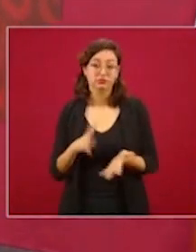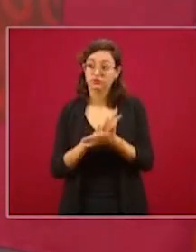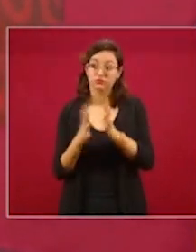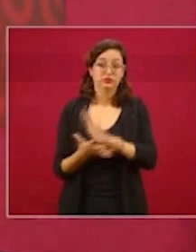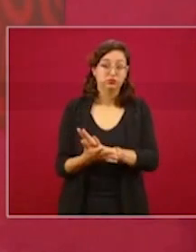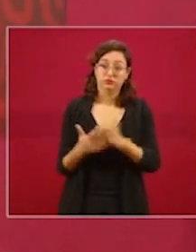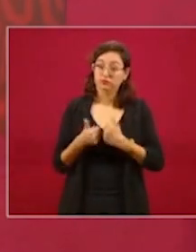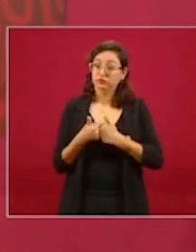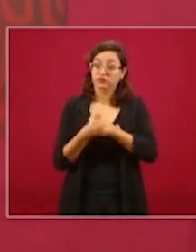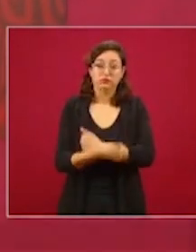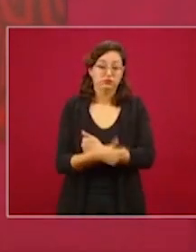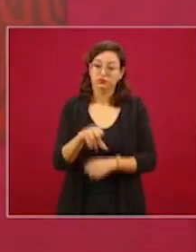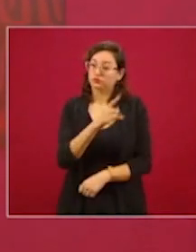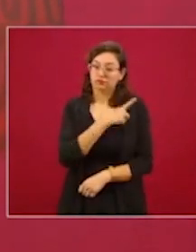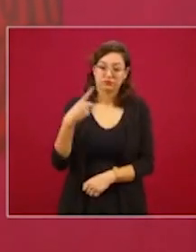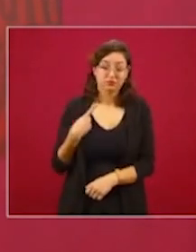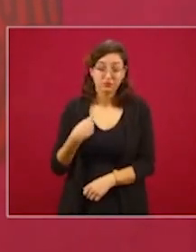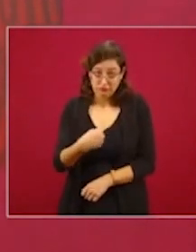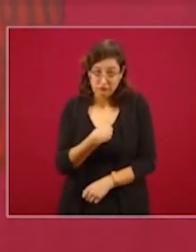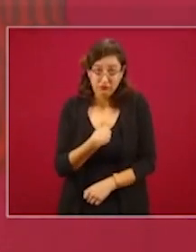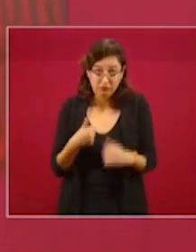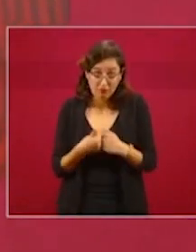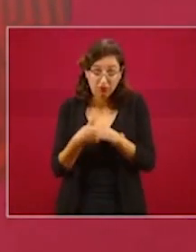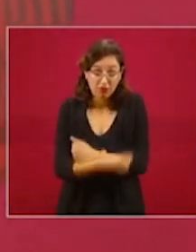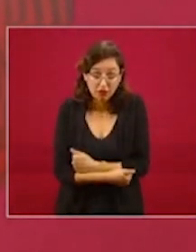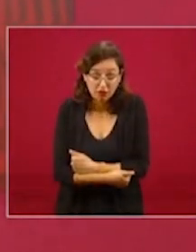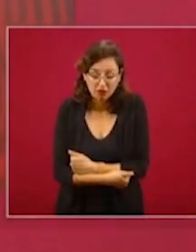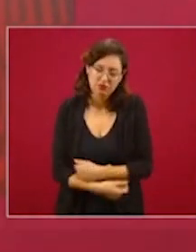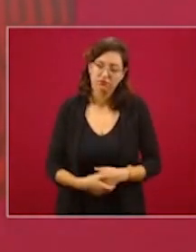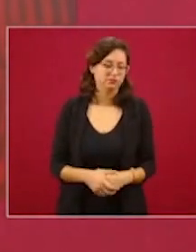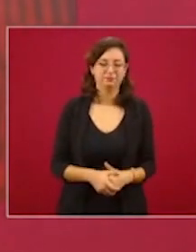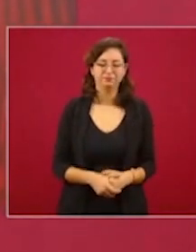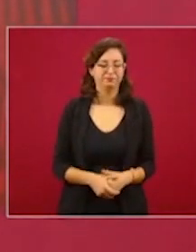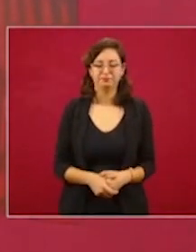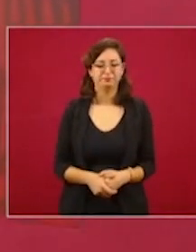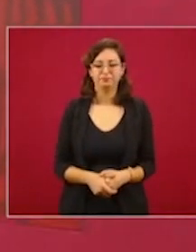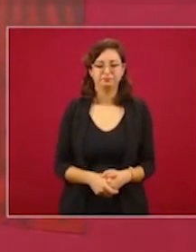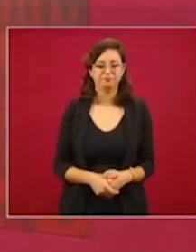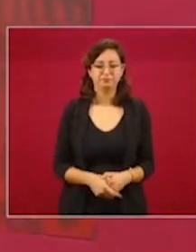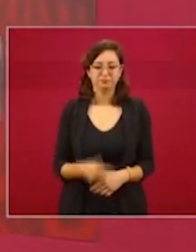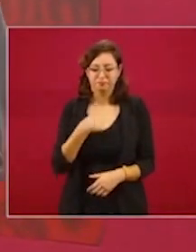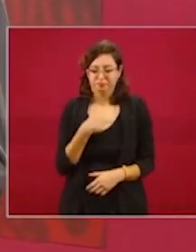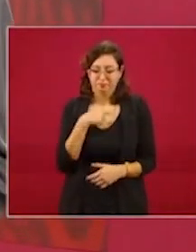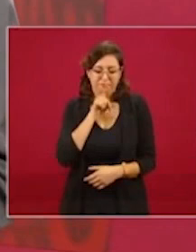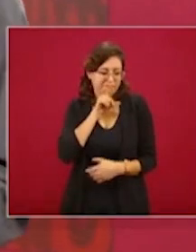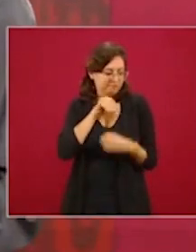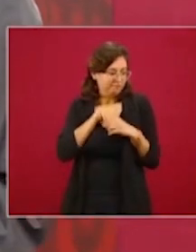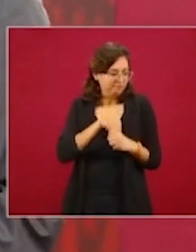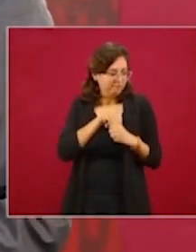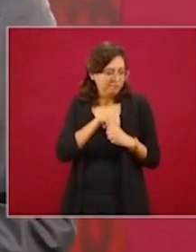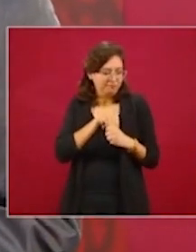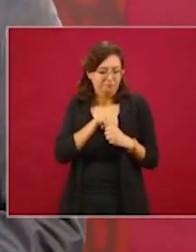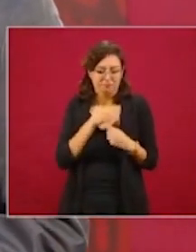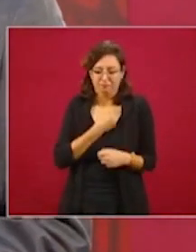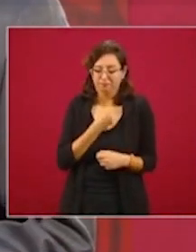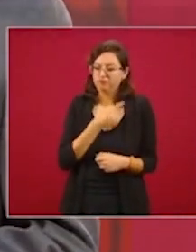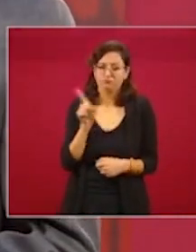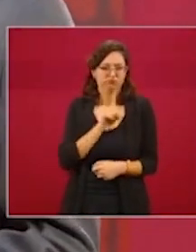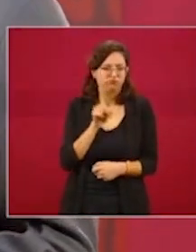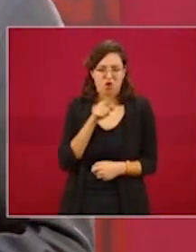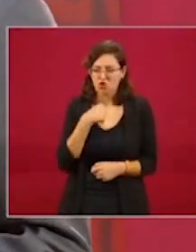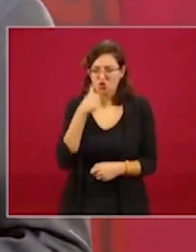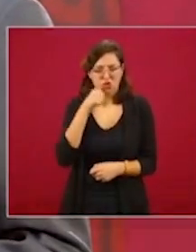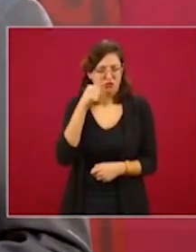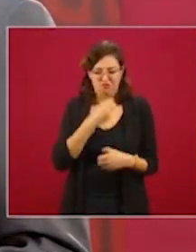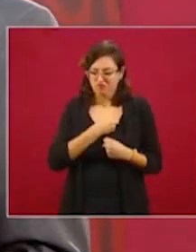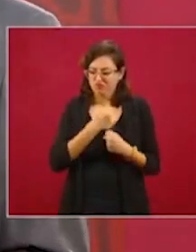contubernio, no voy a ser yo tapadera, mi pecho no es bodega, siempre digo lo que pienso.